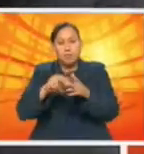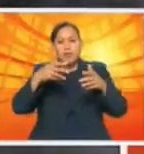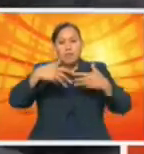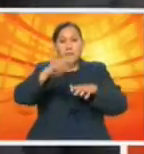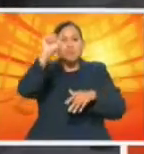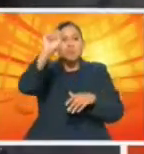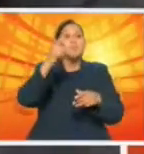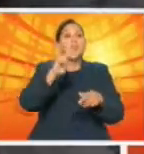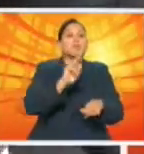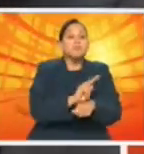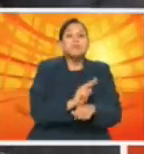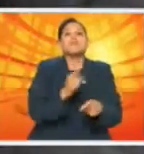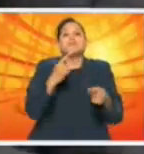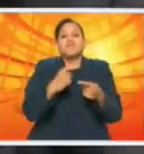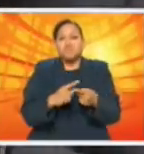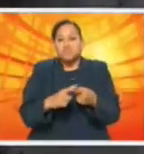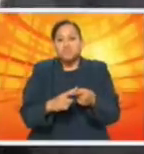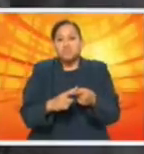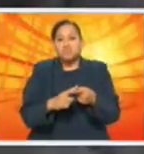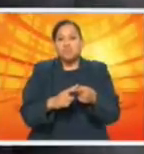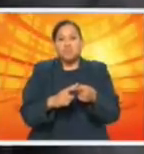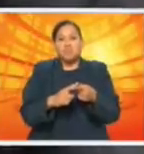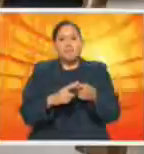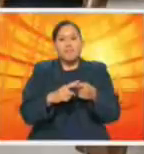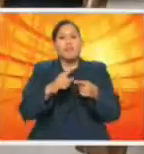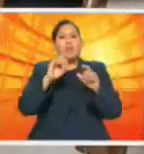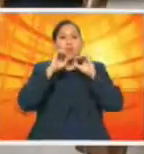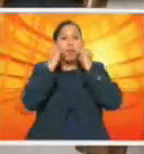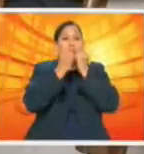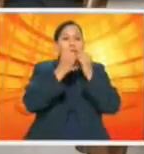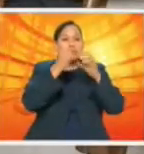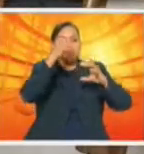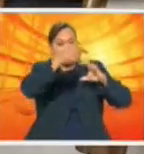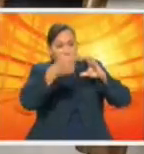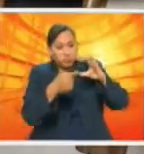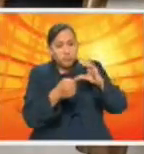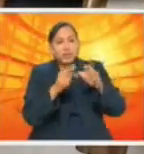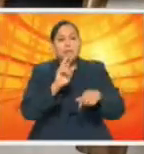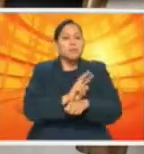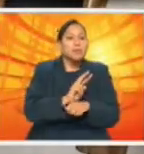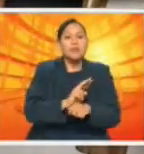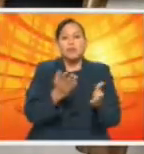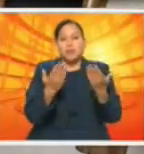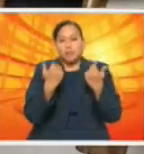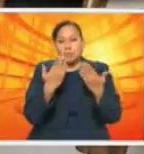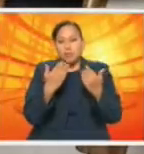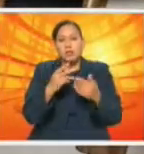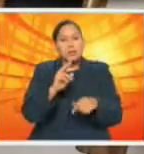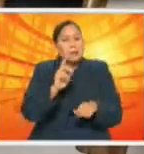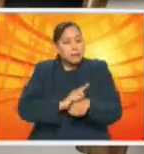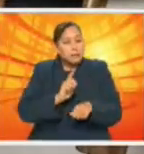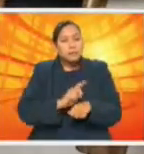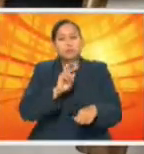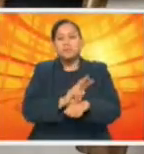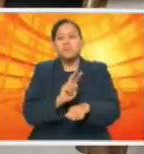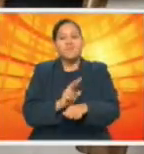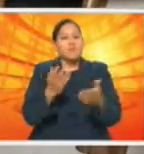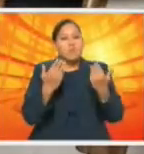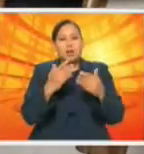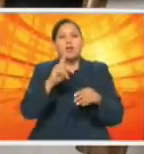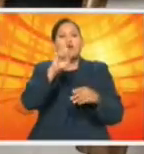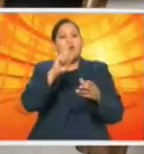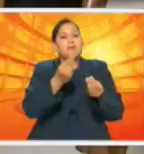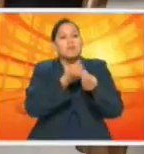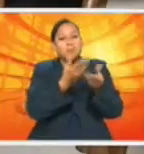un monitoreo de una gran red de miles de organizaciones y constancia en la vigilancia diaria, ¿no?, de cómo se provee el